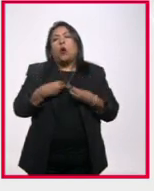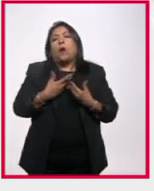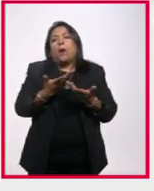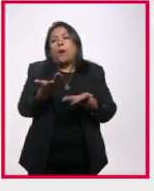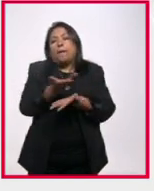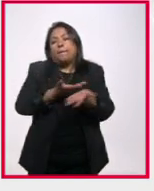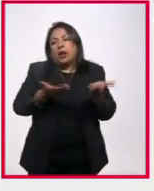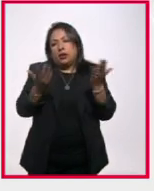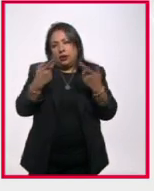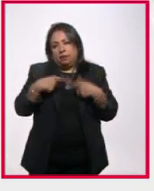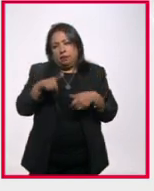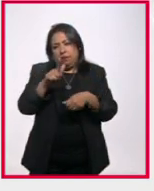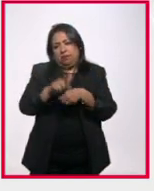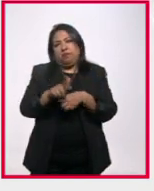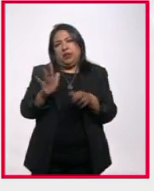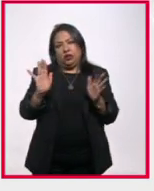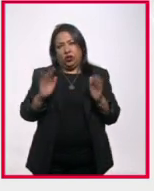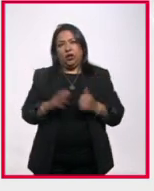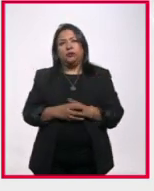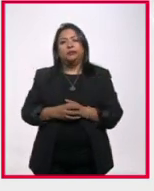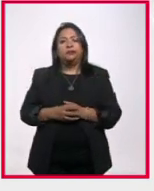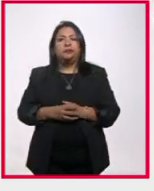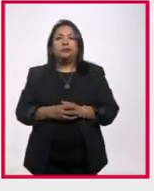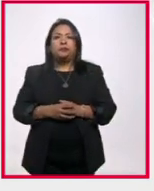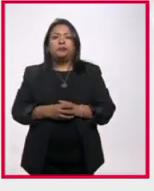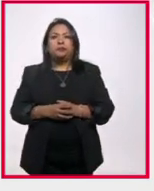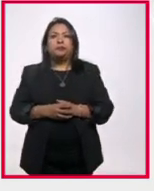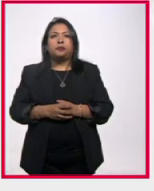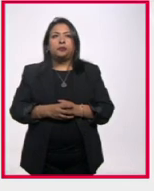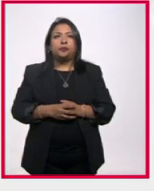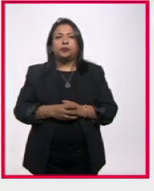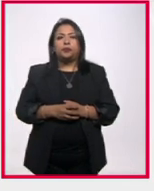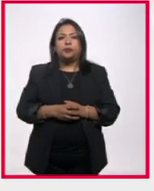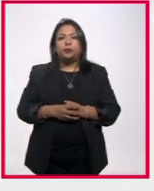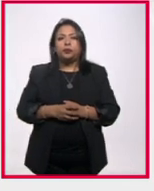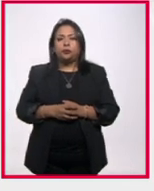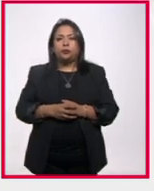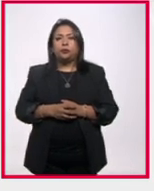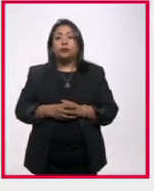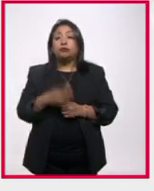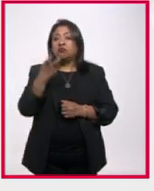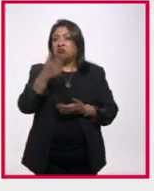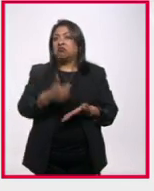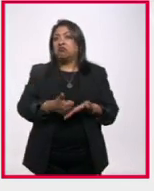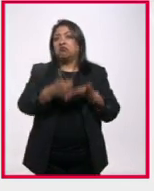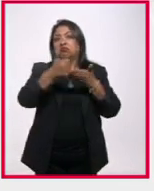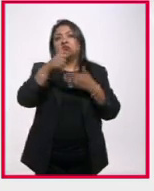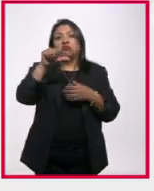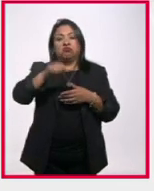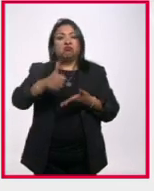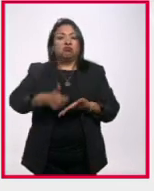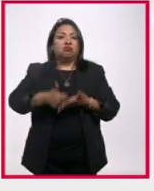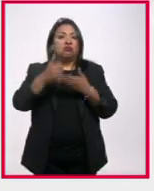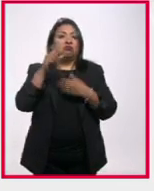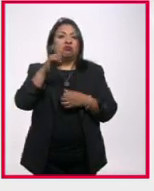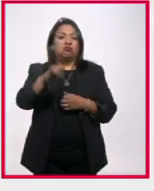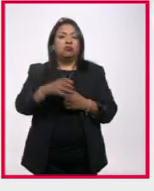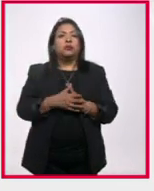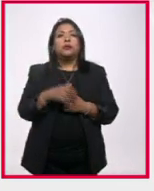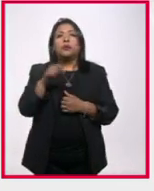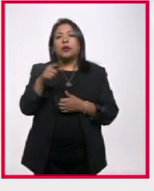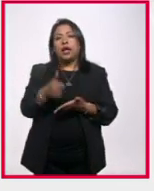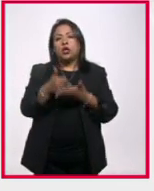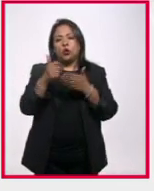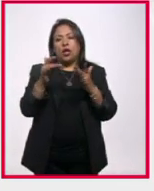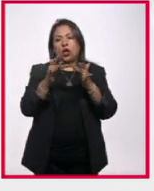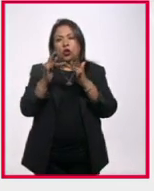más personal. Entonces, esa parte ayuda mucho hoy día. Y bueno, también ayuda para